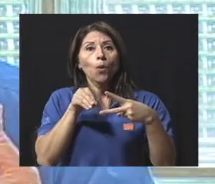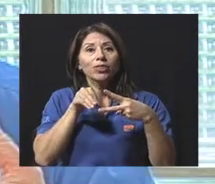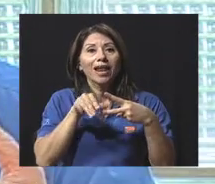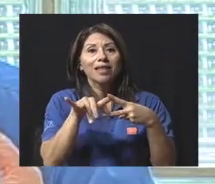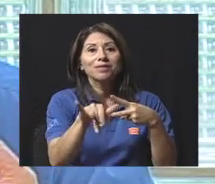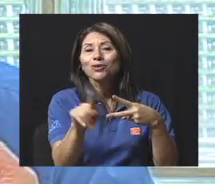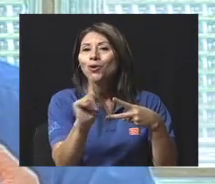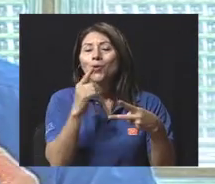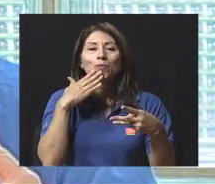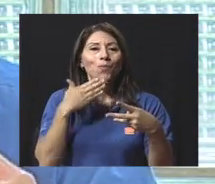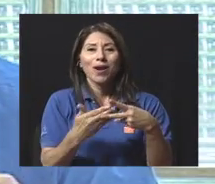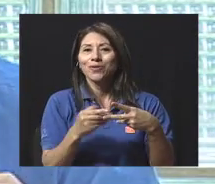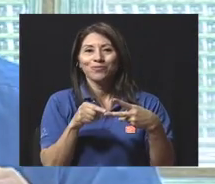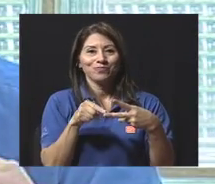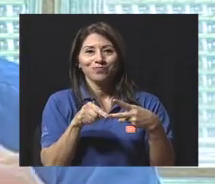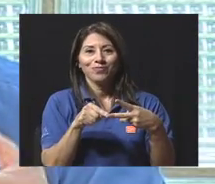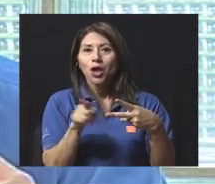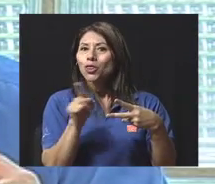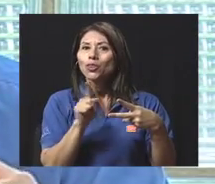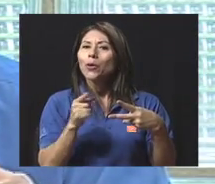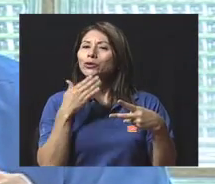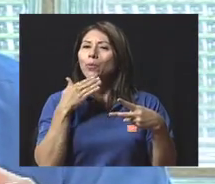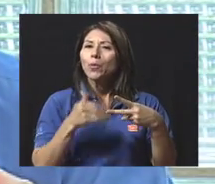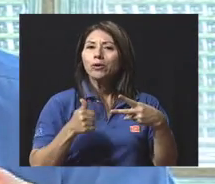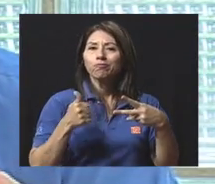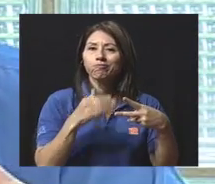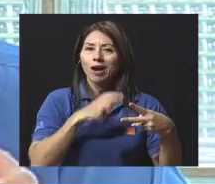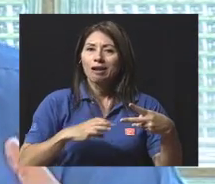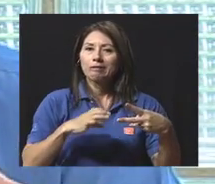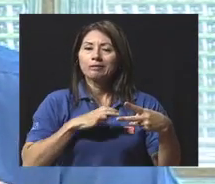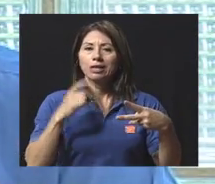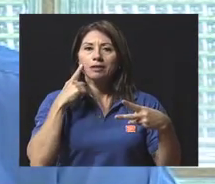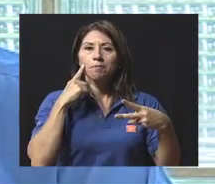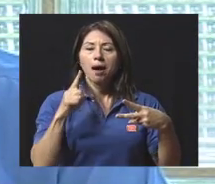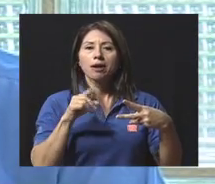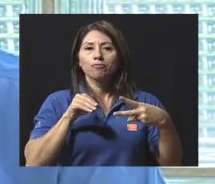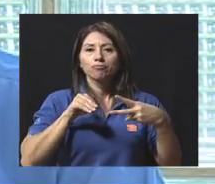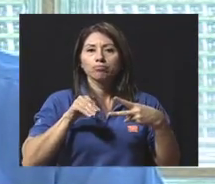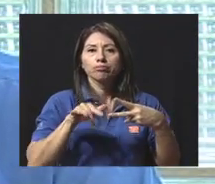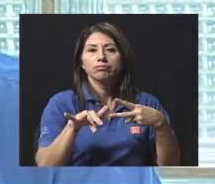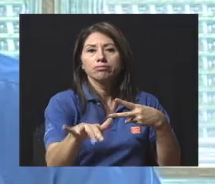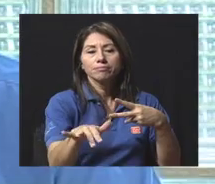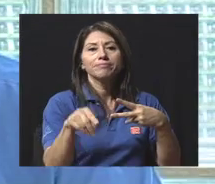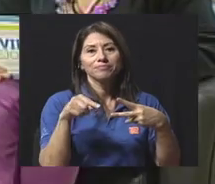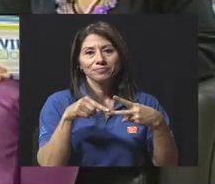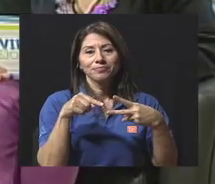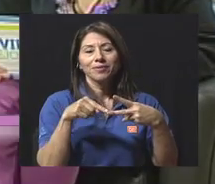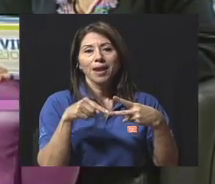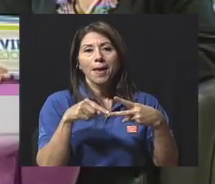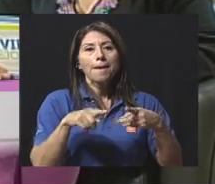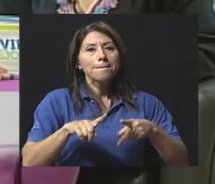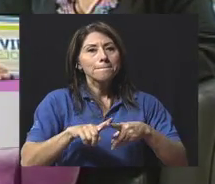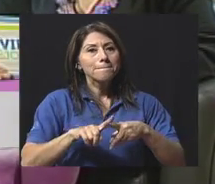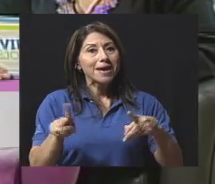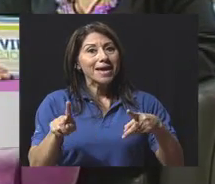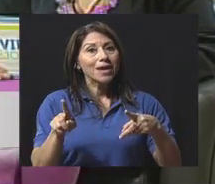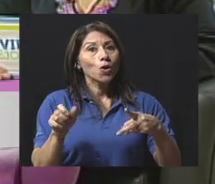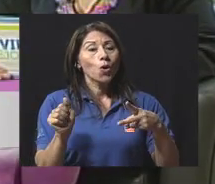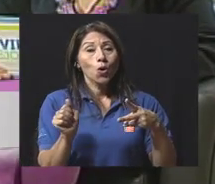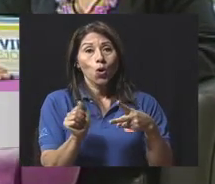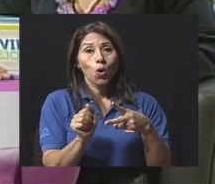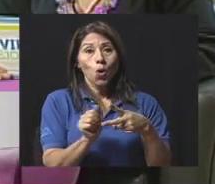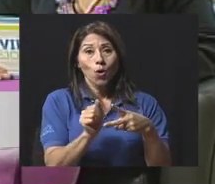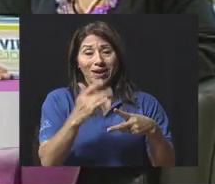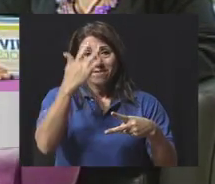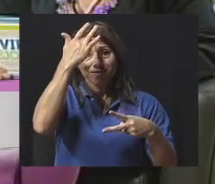usamos nosotros para para decir cuánd un mosquito es un medio adecuado para que el virus se multiplique pero con Chikungunya